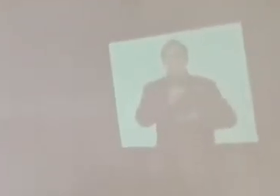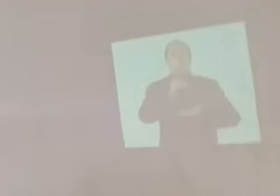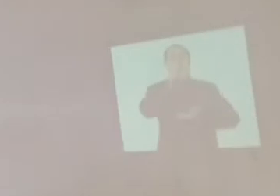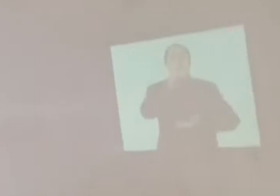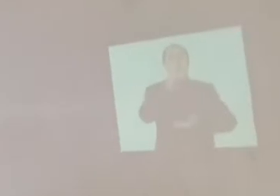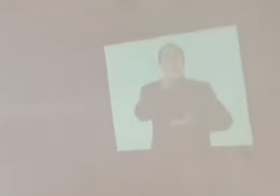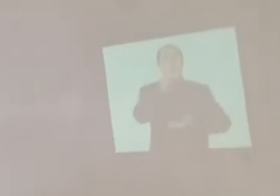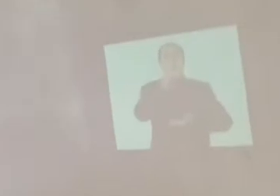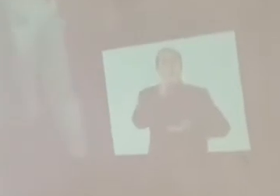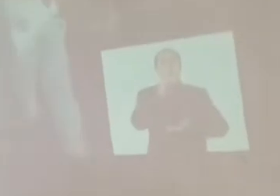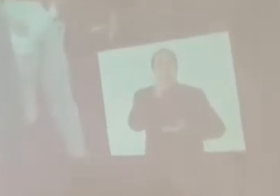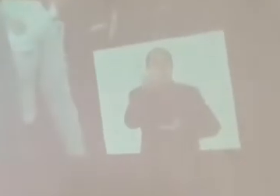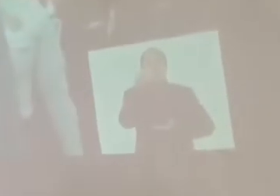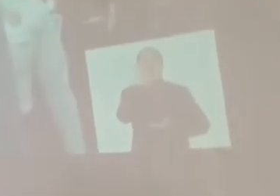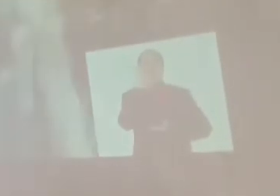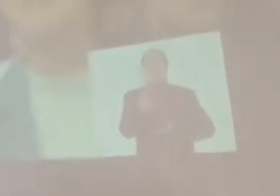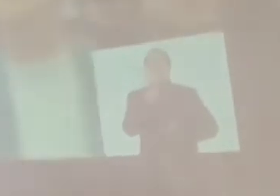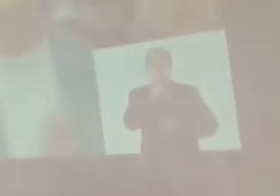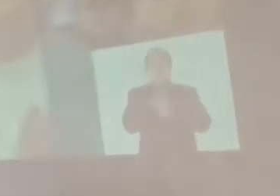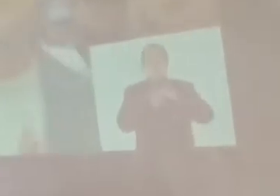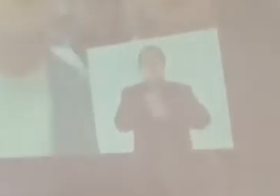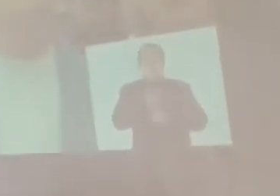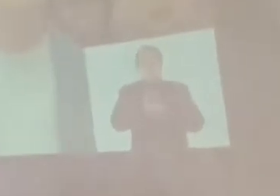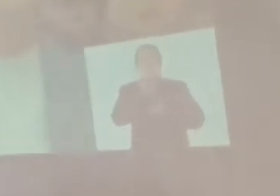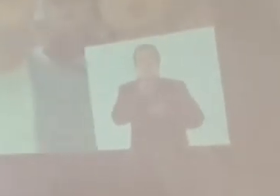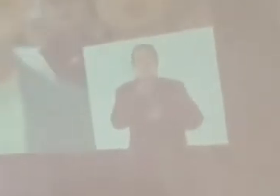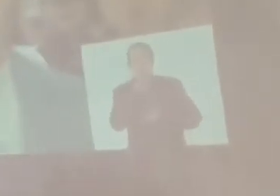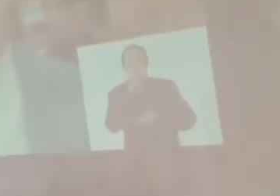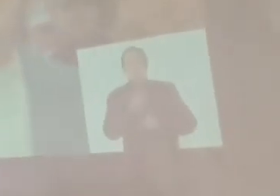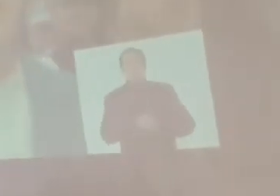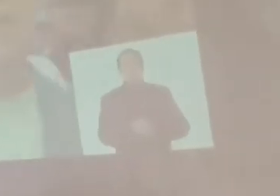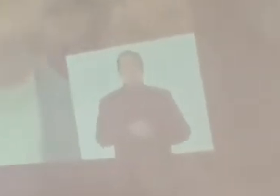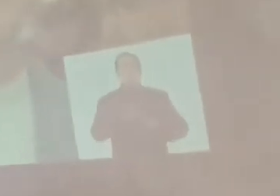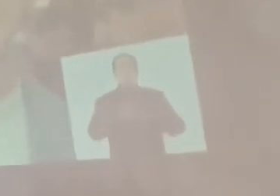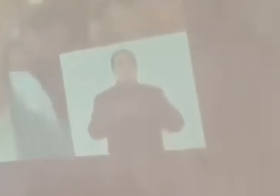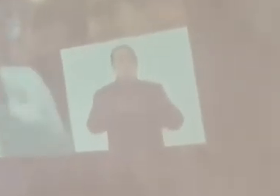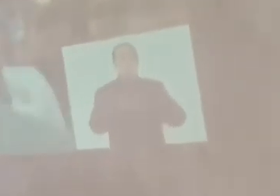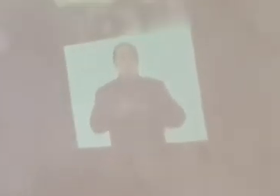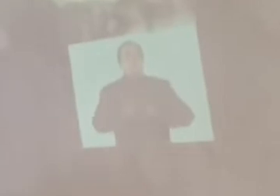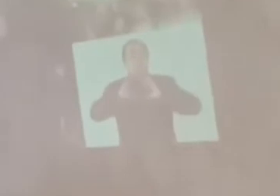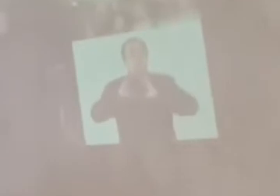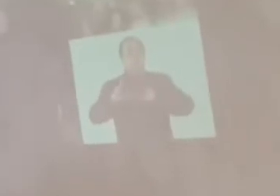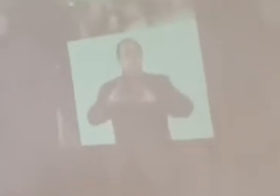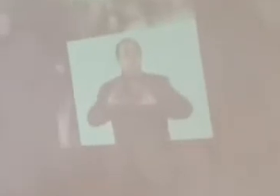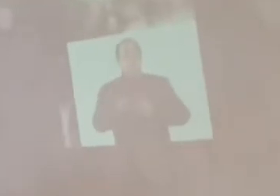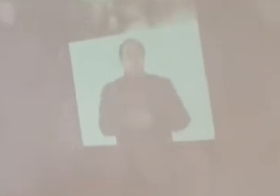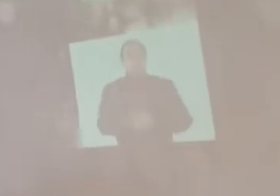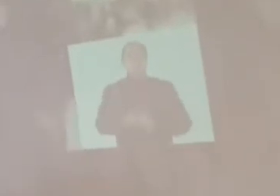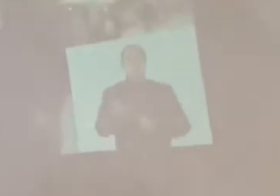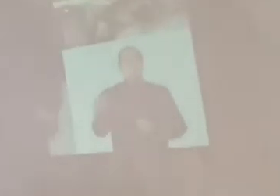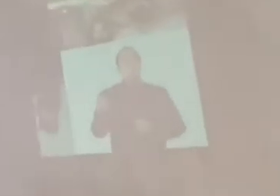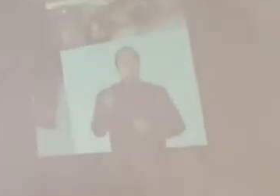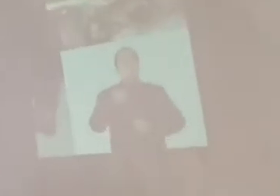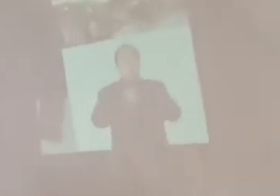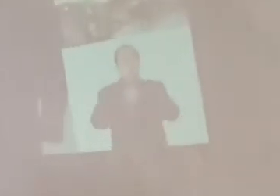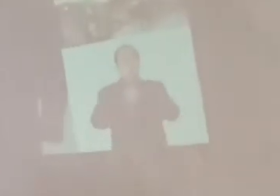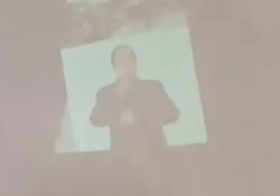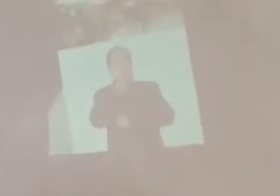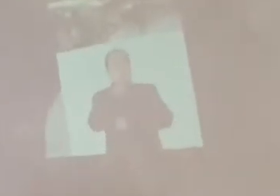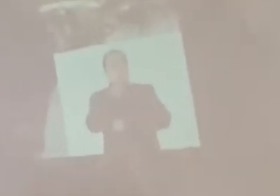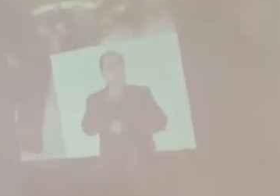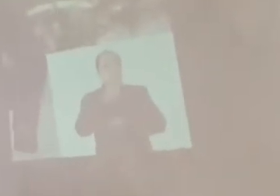anual que hemos dado a la policía, el trabajo en la formación y carrera policial. Hoy los mandos cada vez